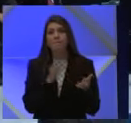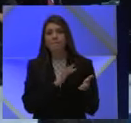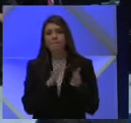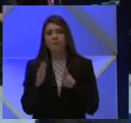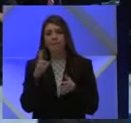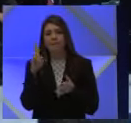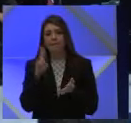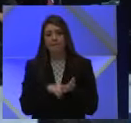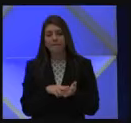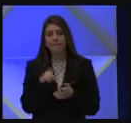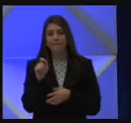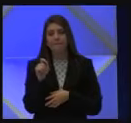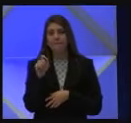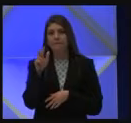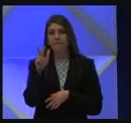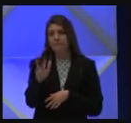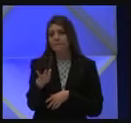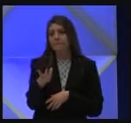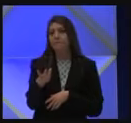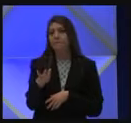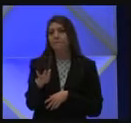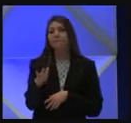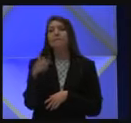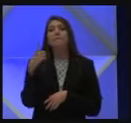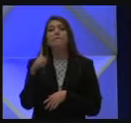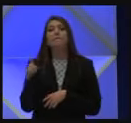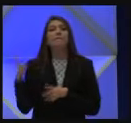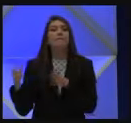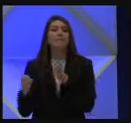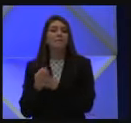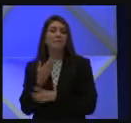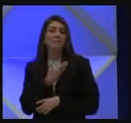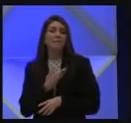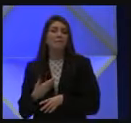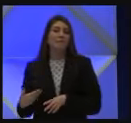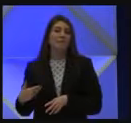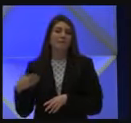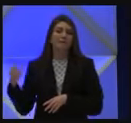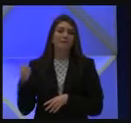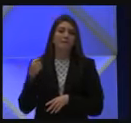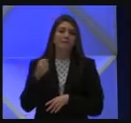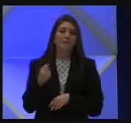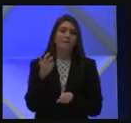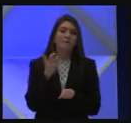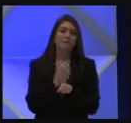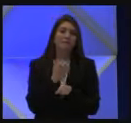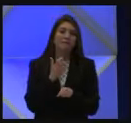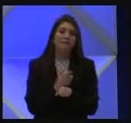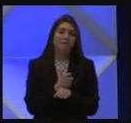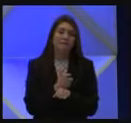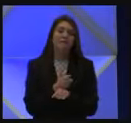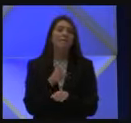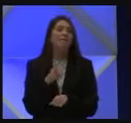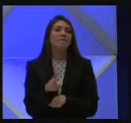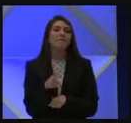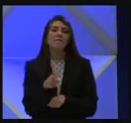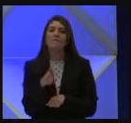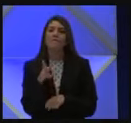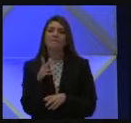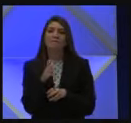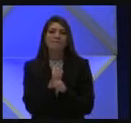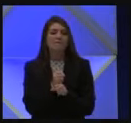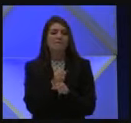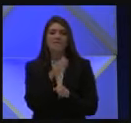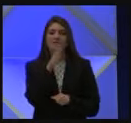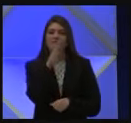pero llegó un nuevo presidente de los eeuu si él les apretó los brazos y les